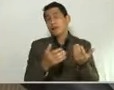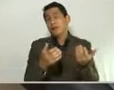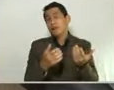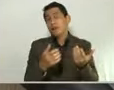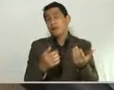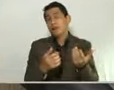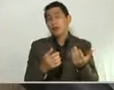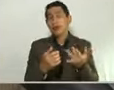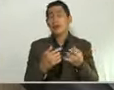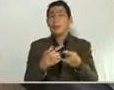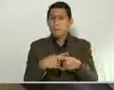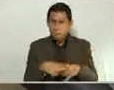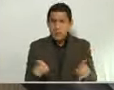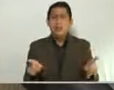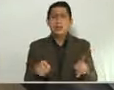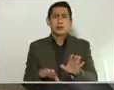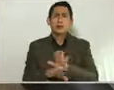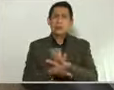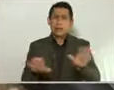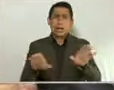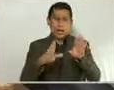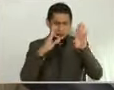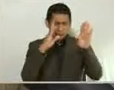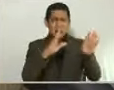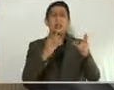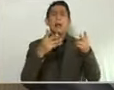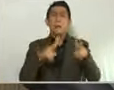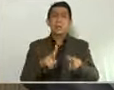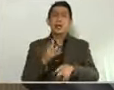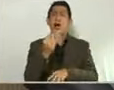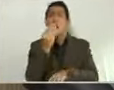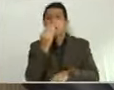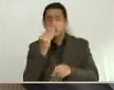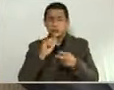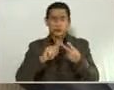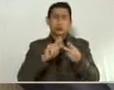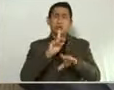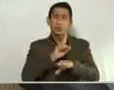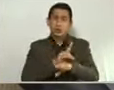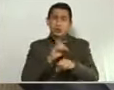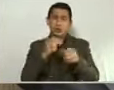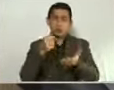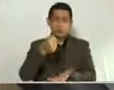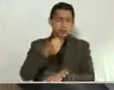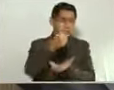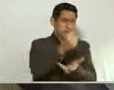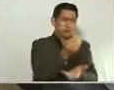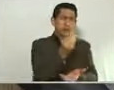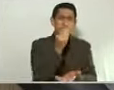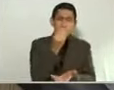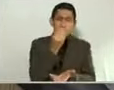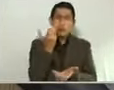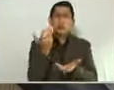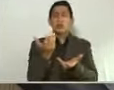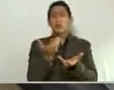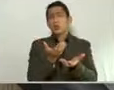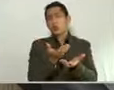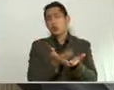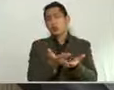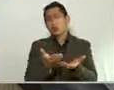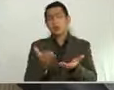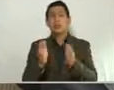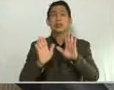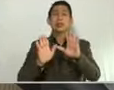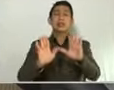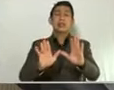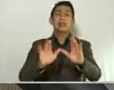para allá, pero recibieron toda la atención médica, de alimentación, kits, comida, enseres, la comisión solidaria,